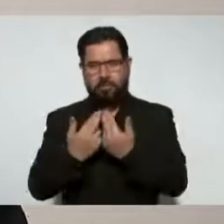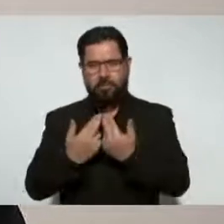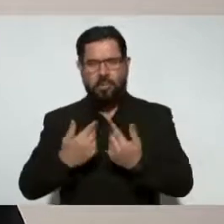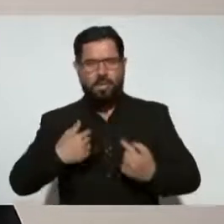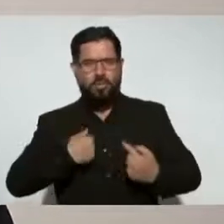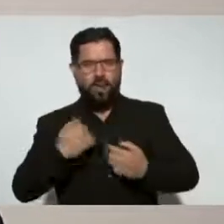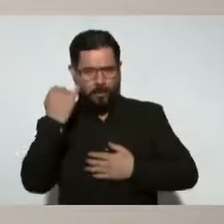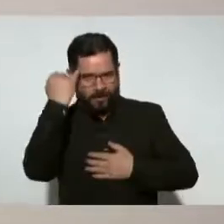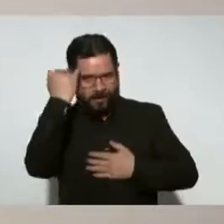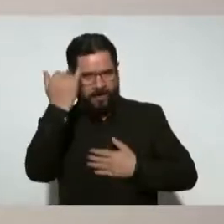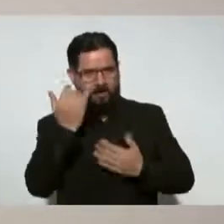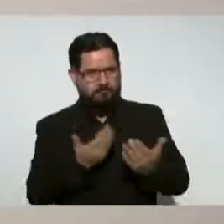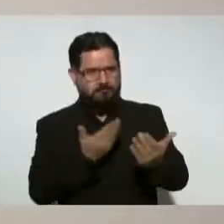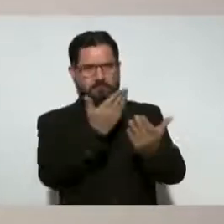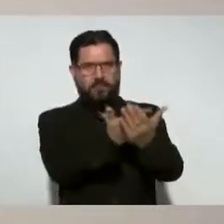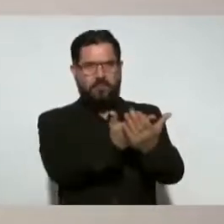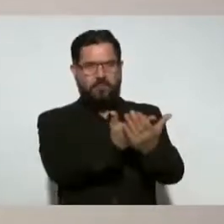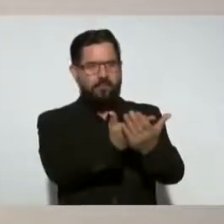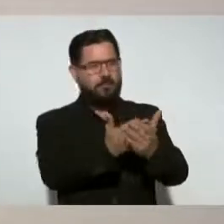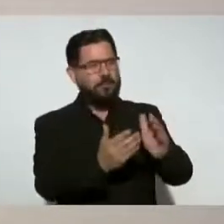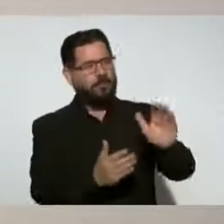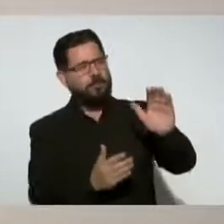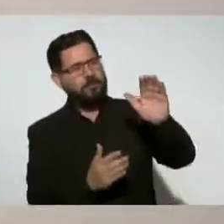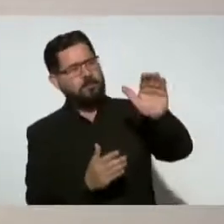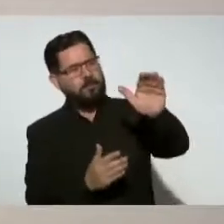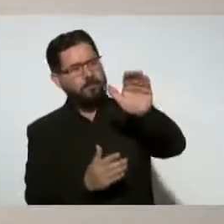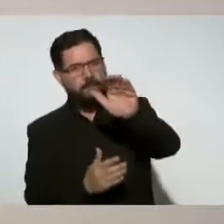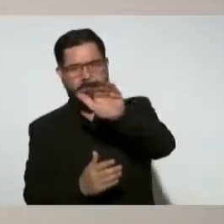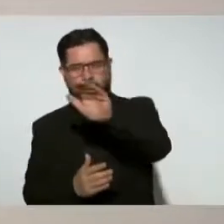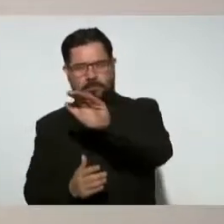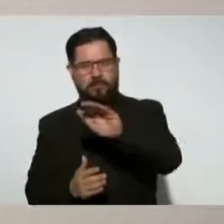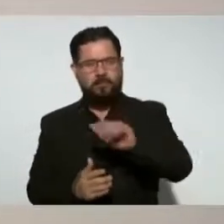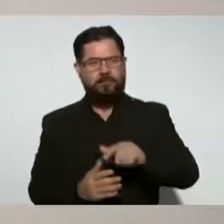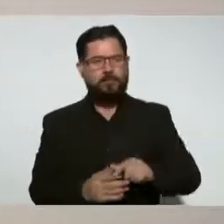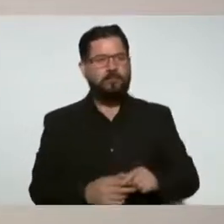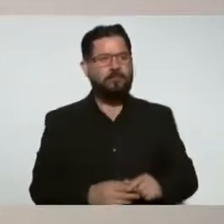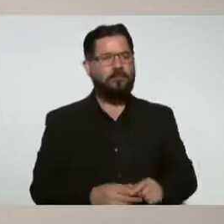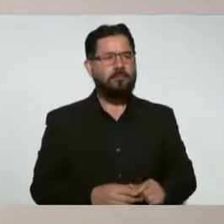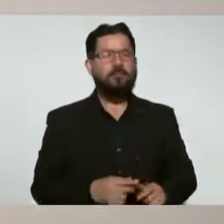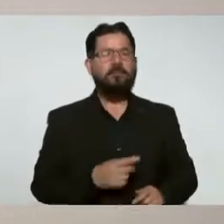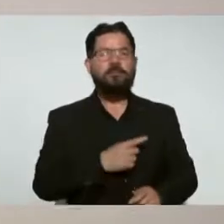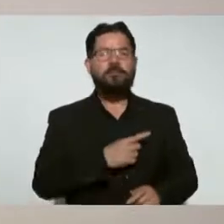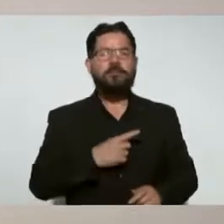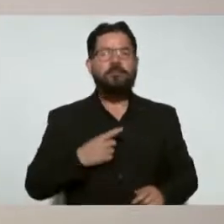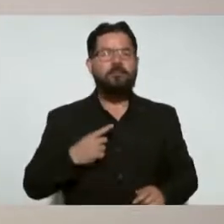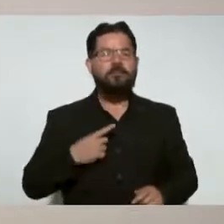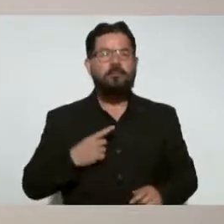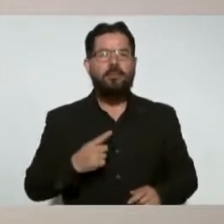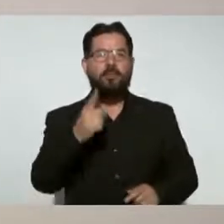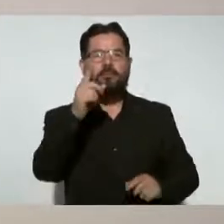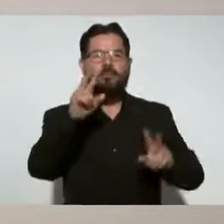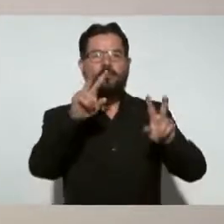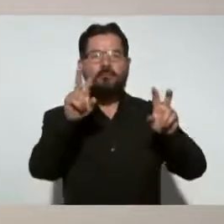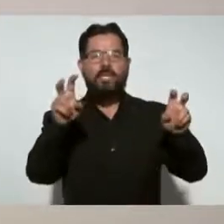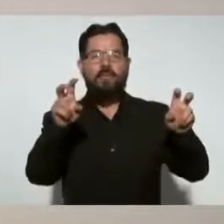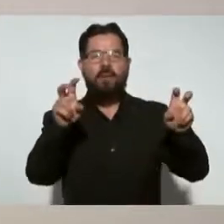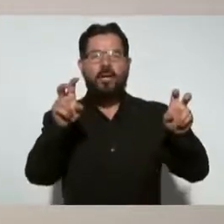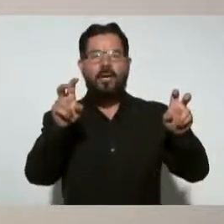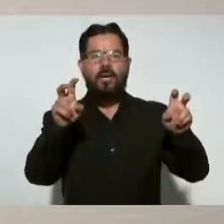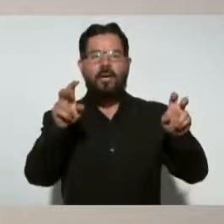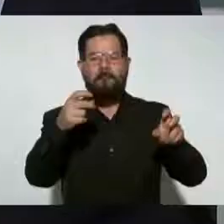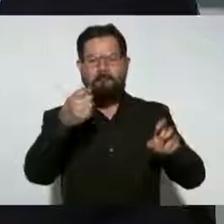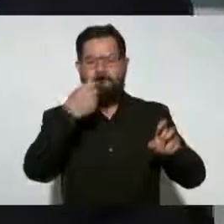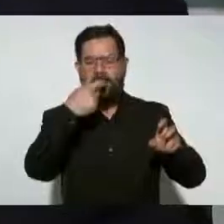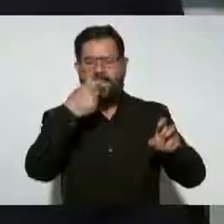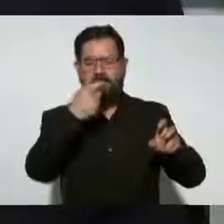que tenía que garantizarse la igualdad en el acceso a las